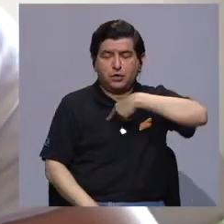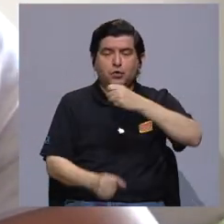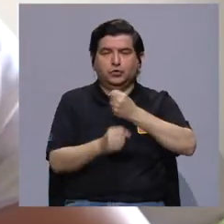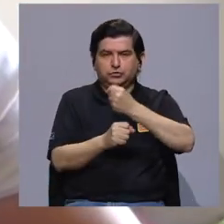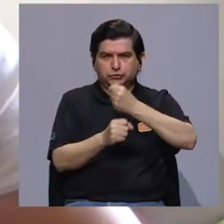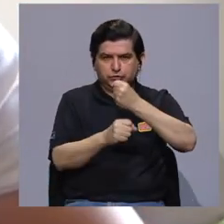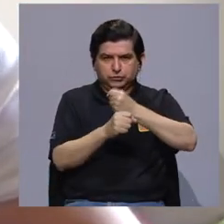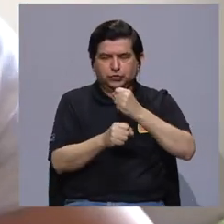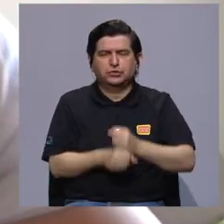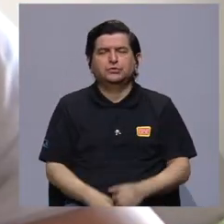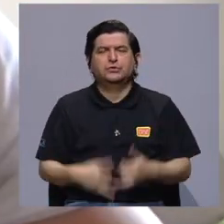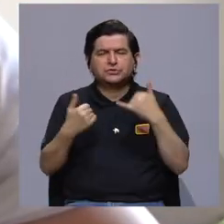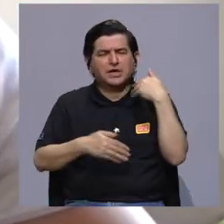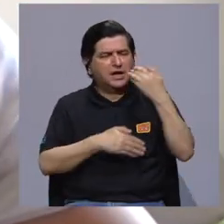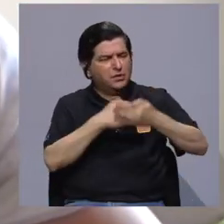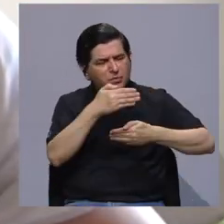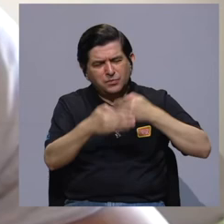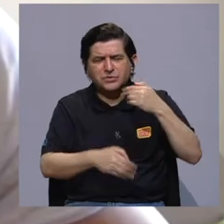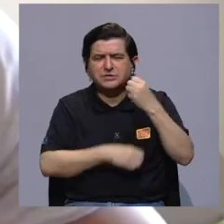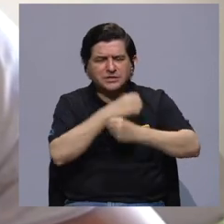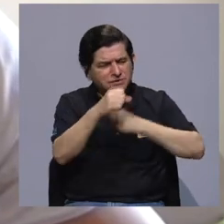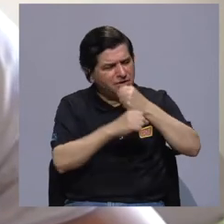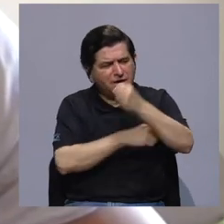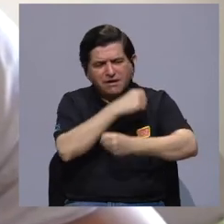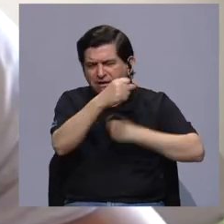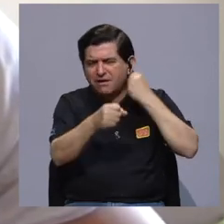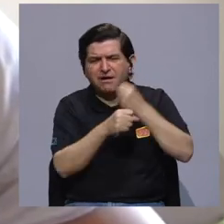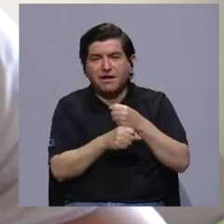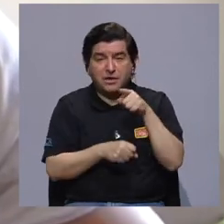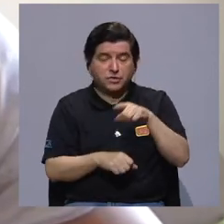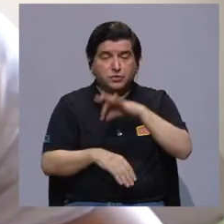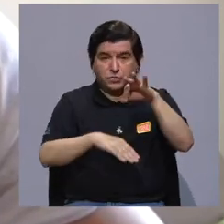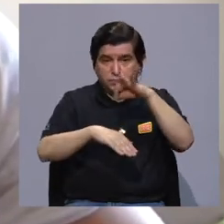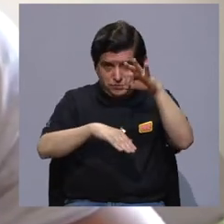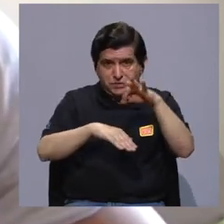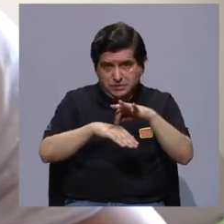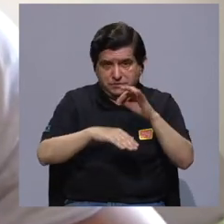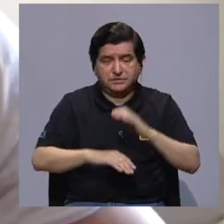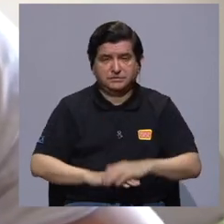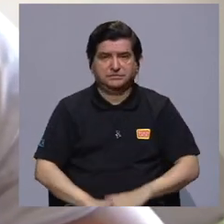hemos trabajado por muchísimos años con estas